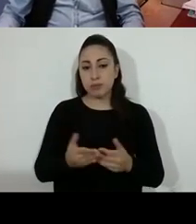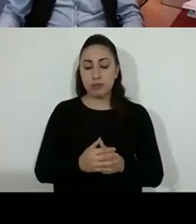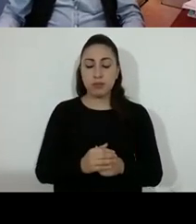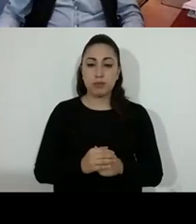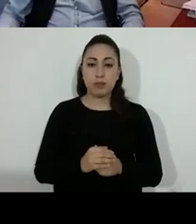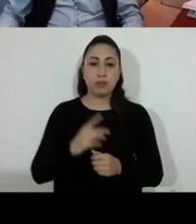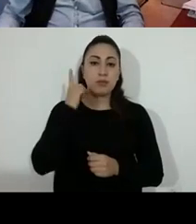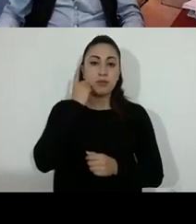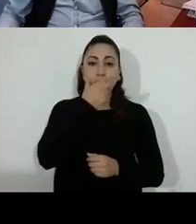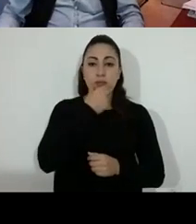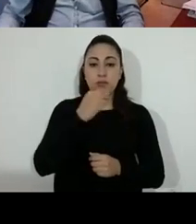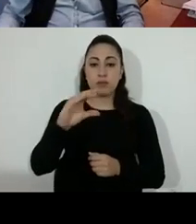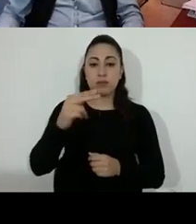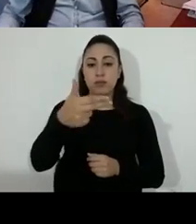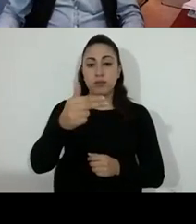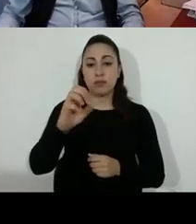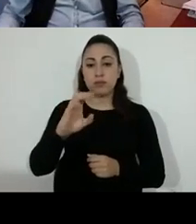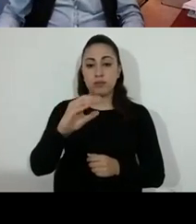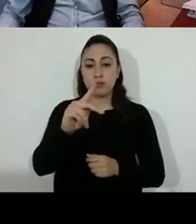Diputado Héctor Barrera Marmolejo.